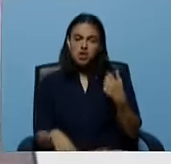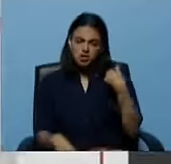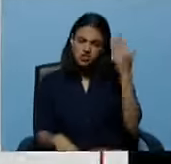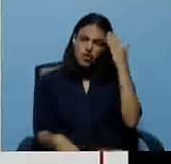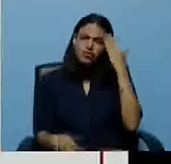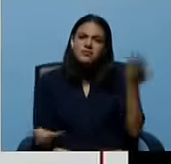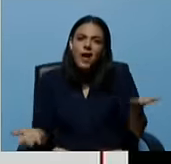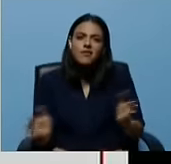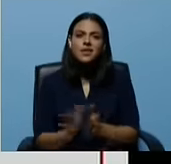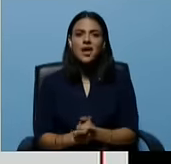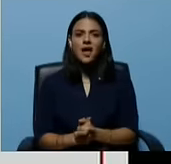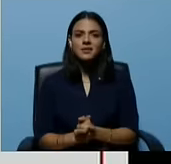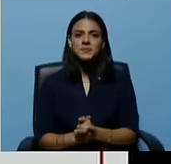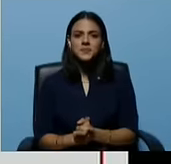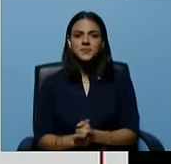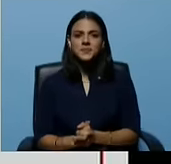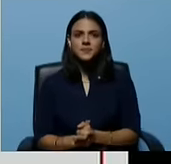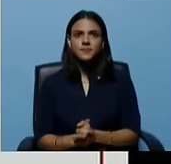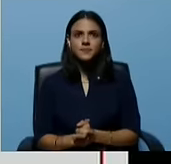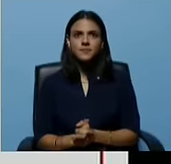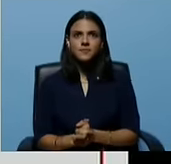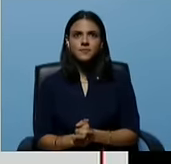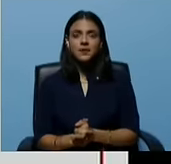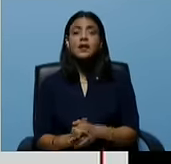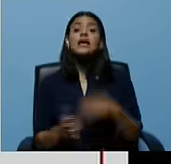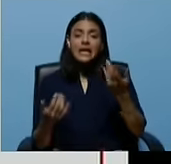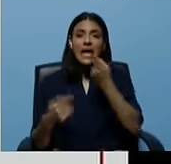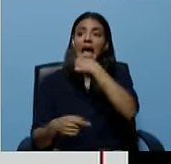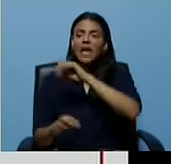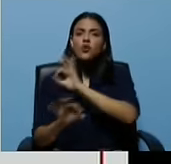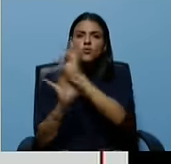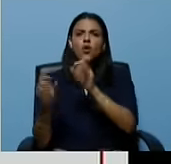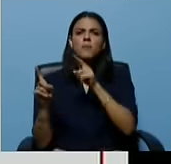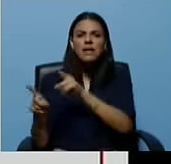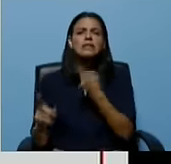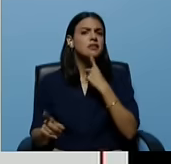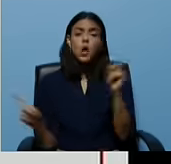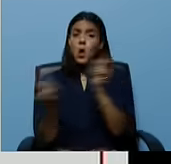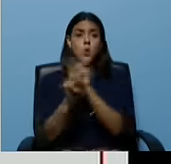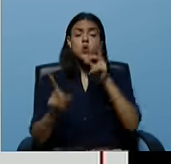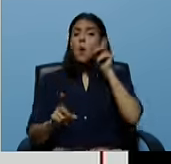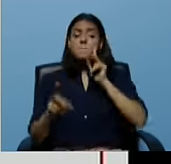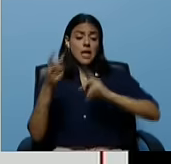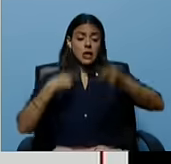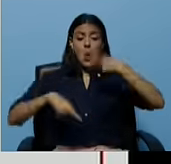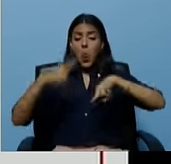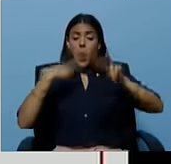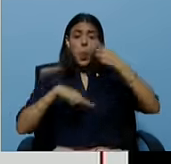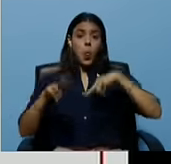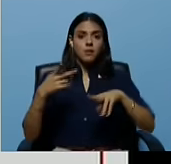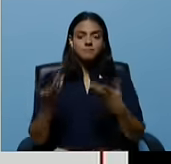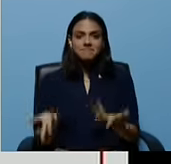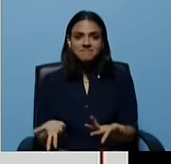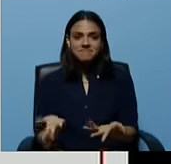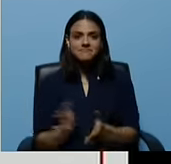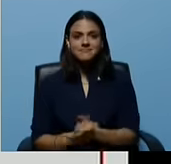Lo sabíamos. Que cabía la posibilidad de que negara la verdad.